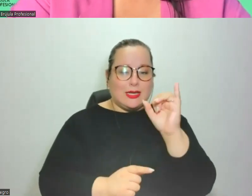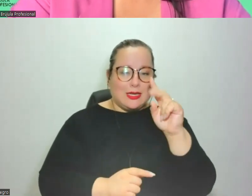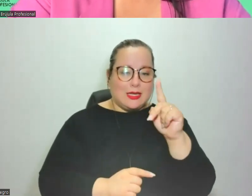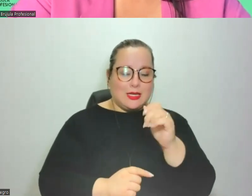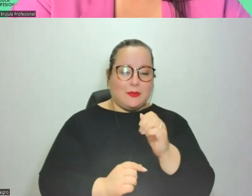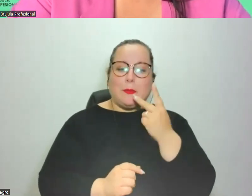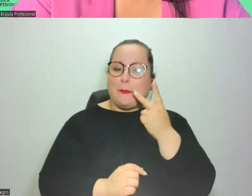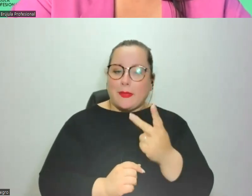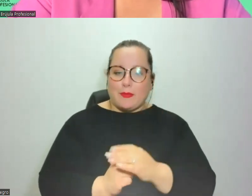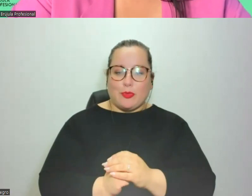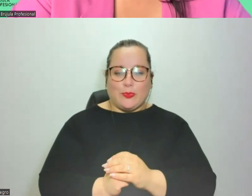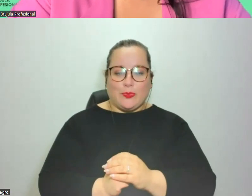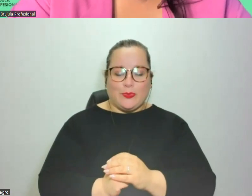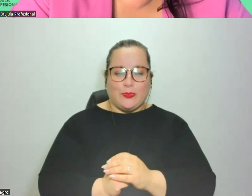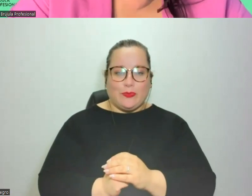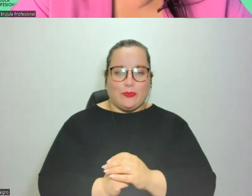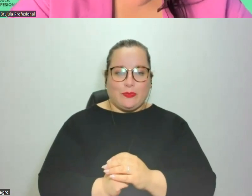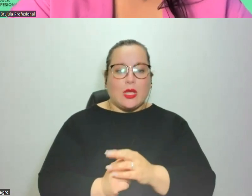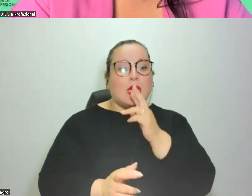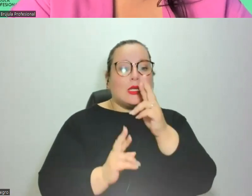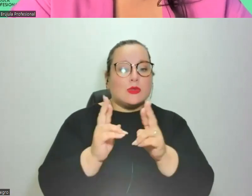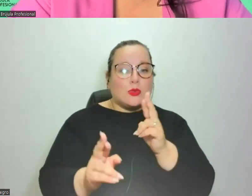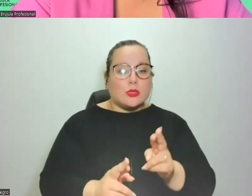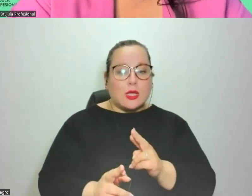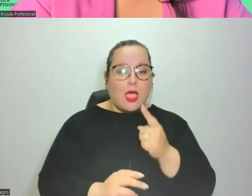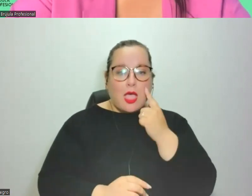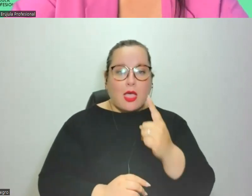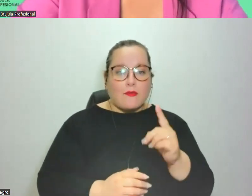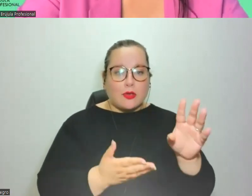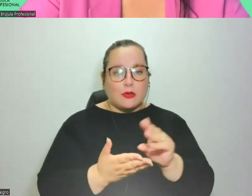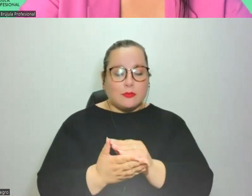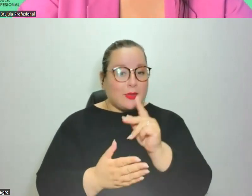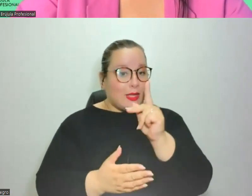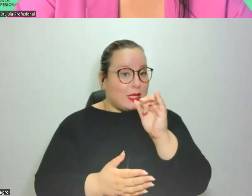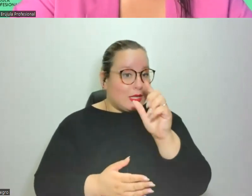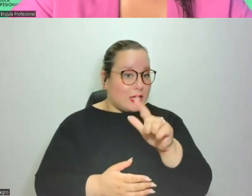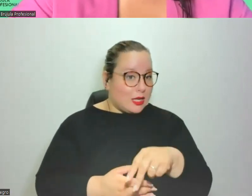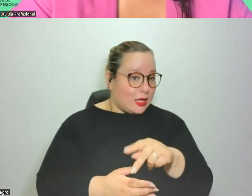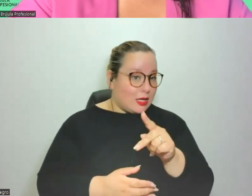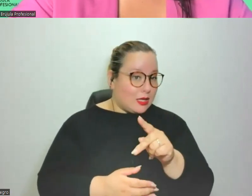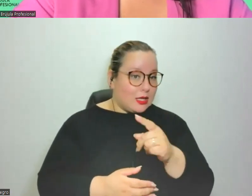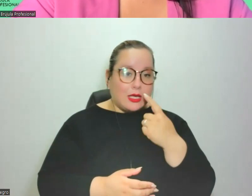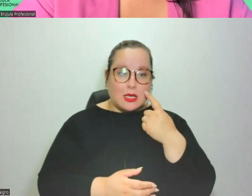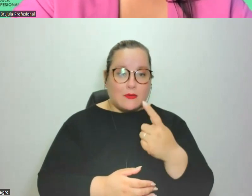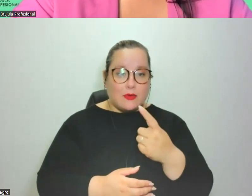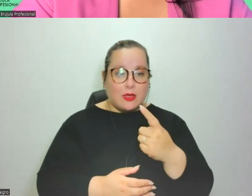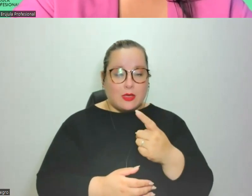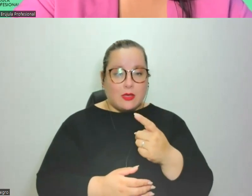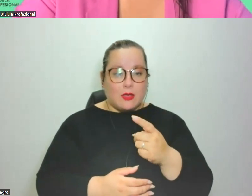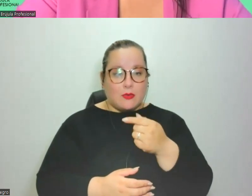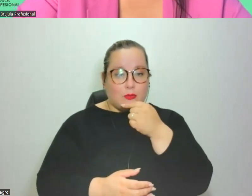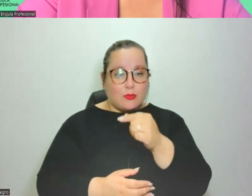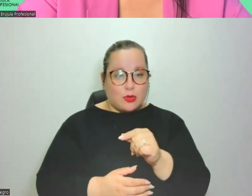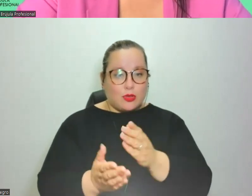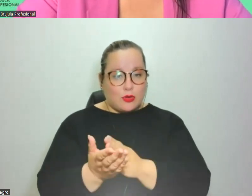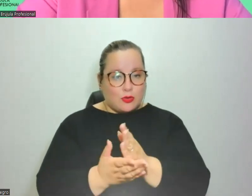vámonos entonces a los resultados. Copiar el link y va a aparecer en unos segundos acá